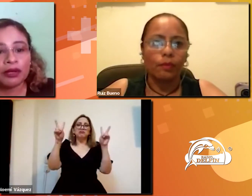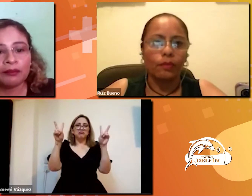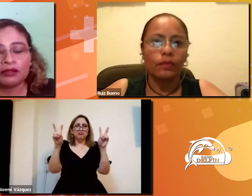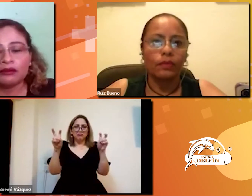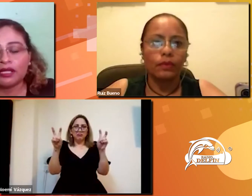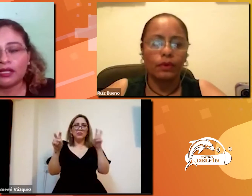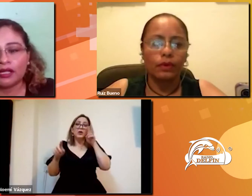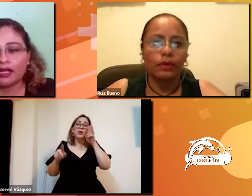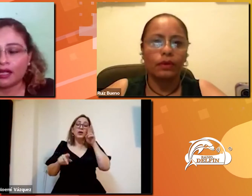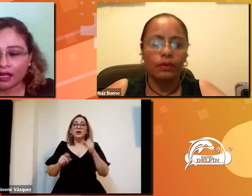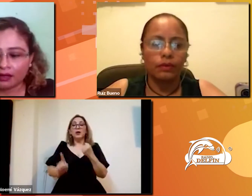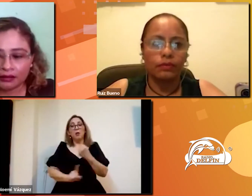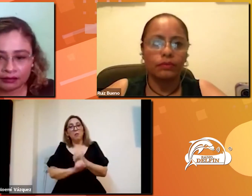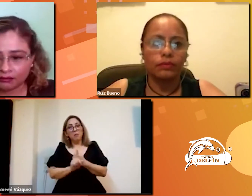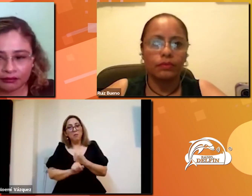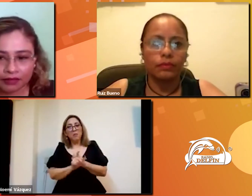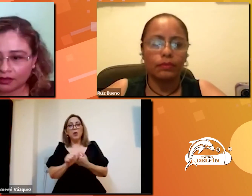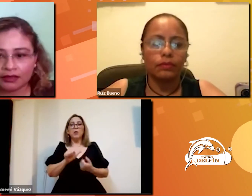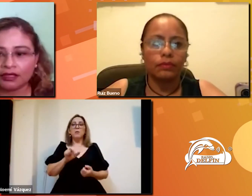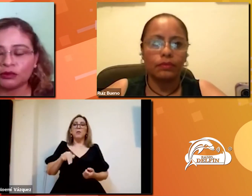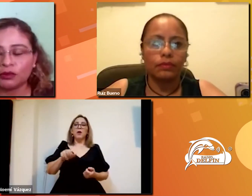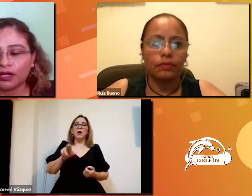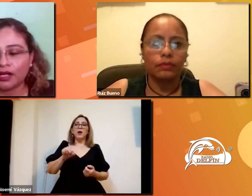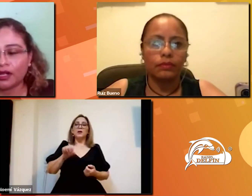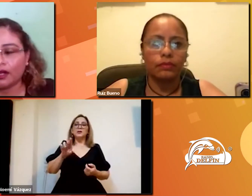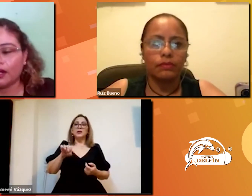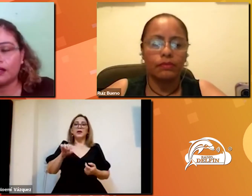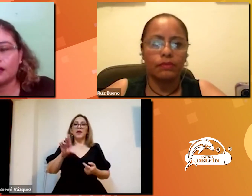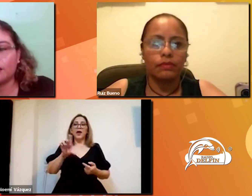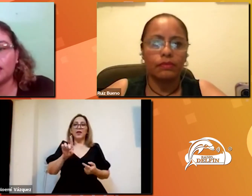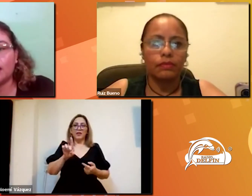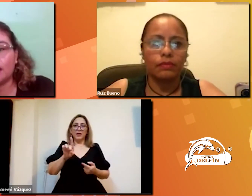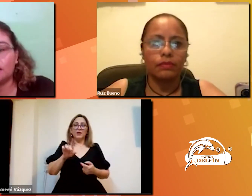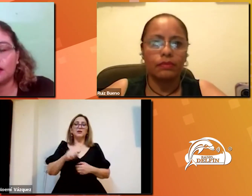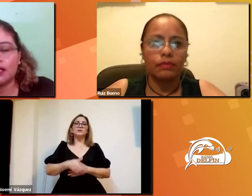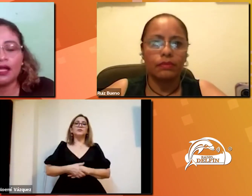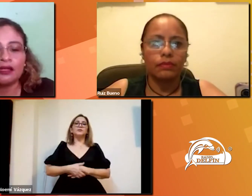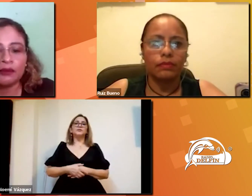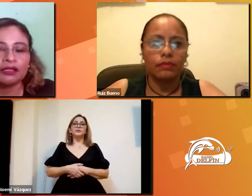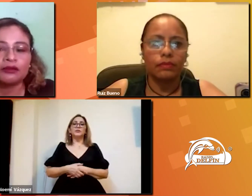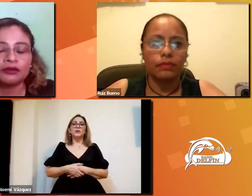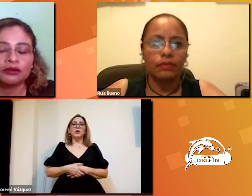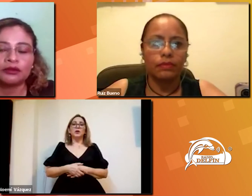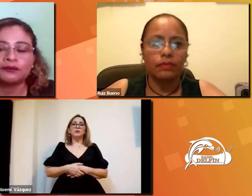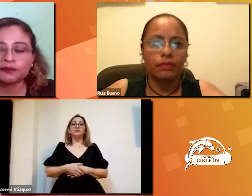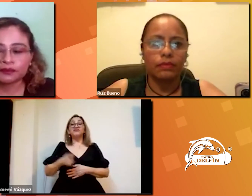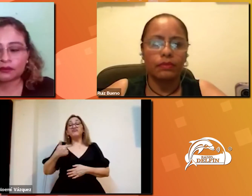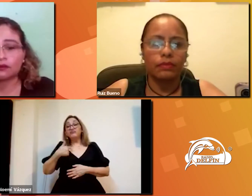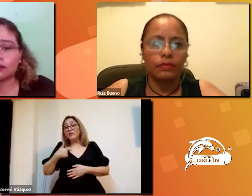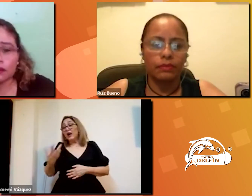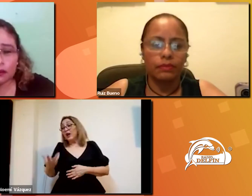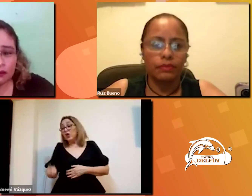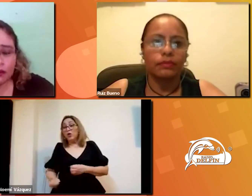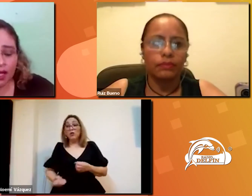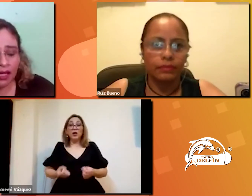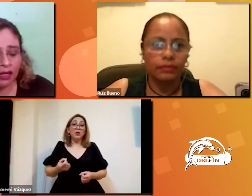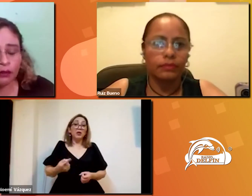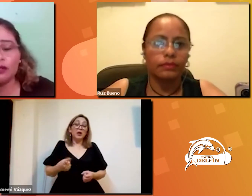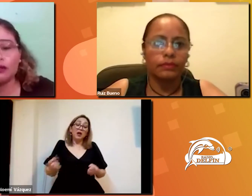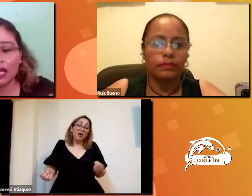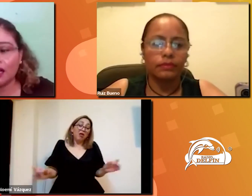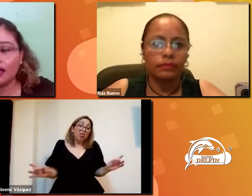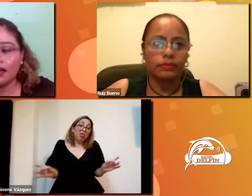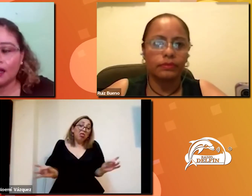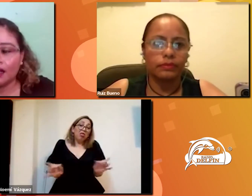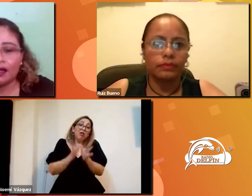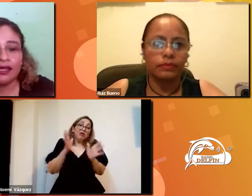de este problema, ¿no? De que surge a través de la sociedad, a través de nosotros. Y